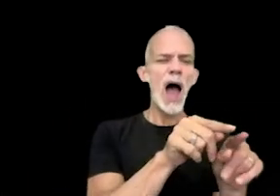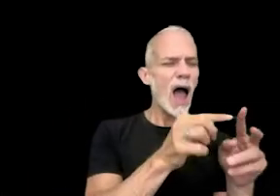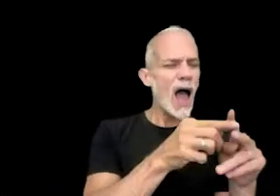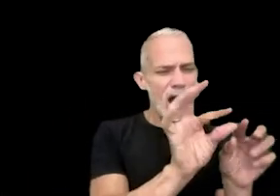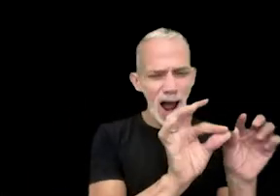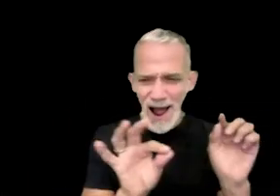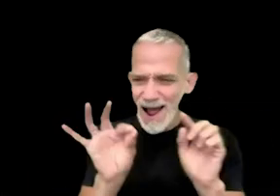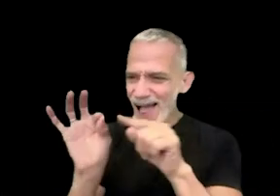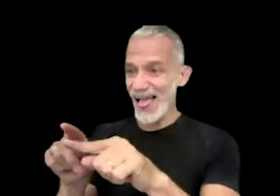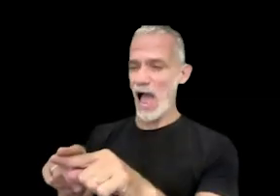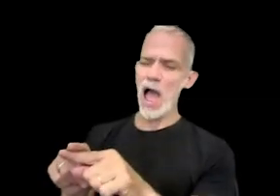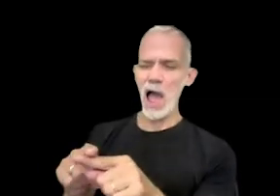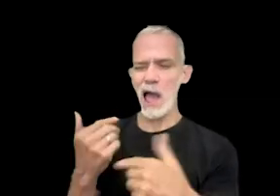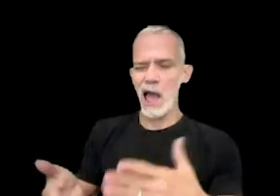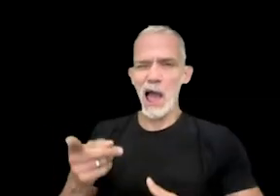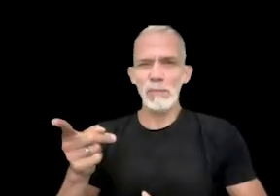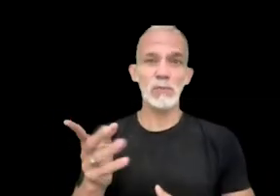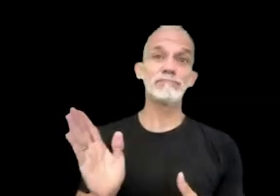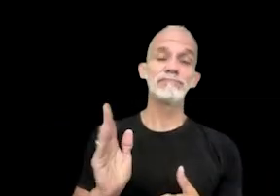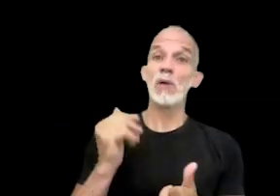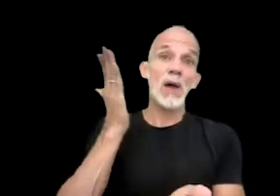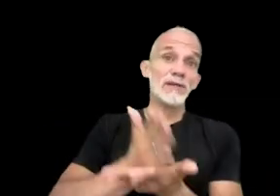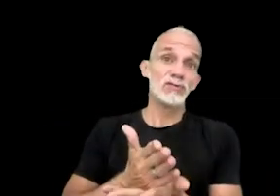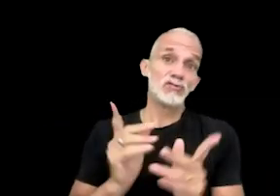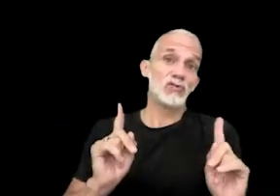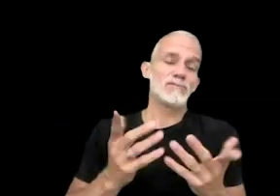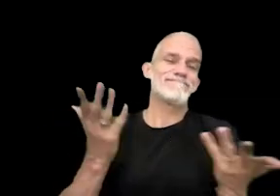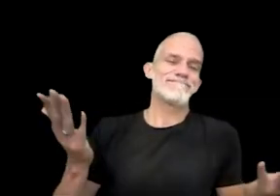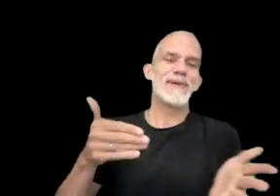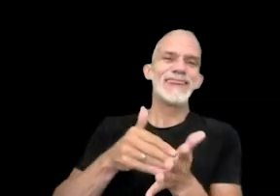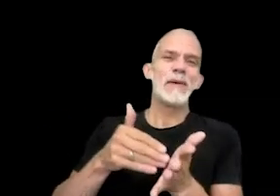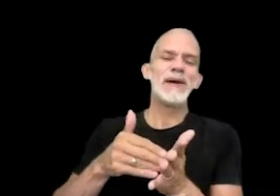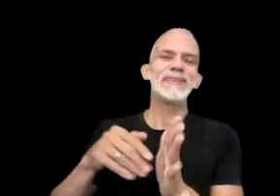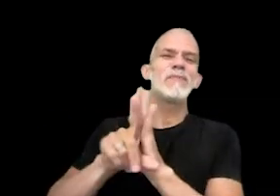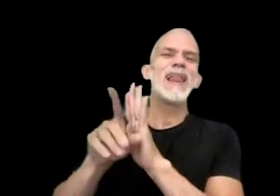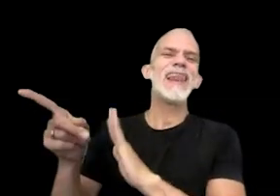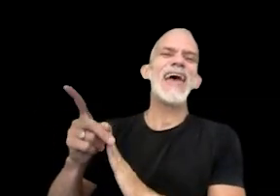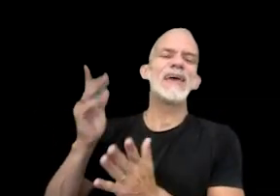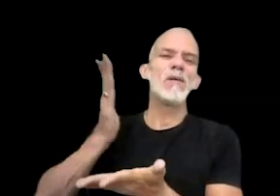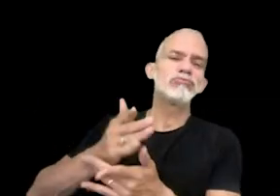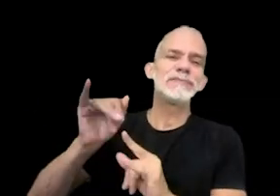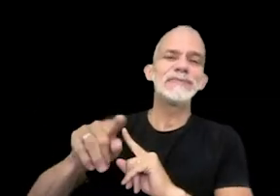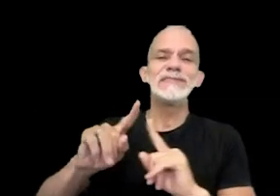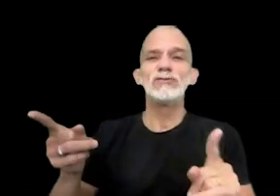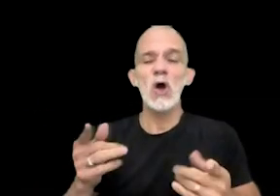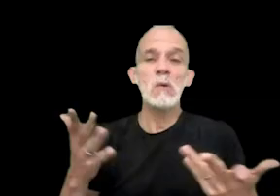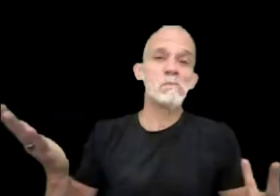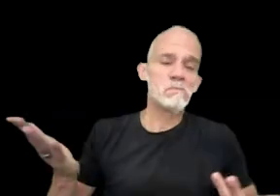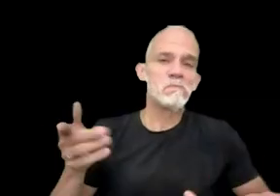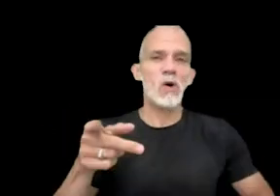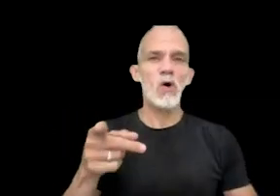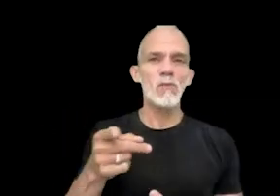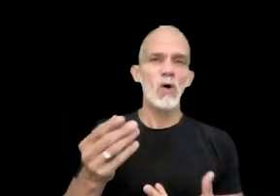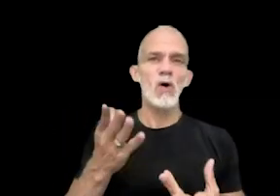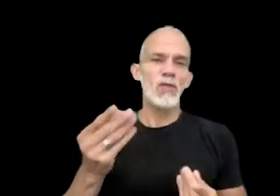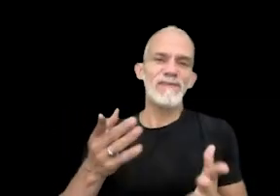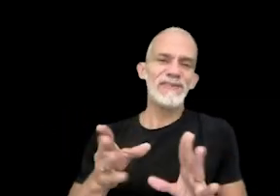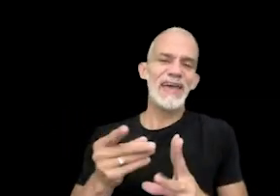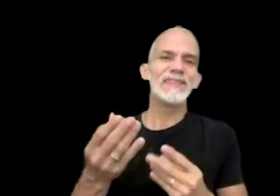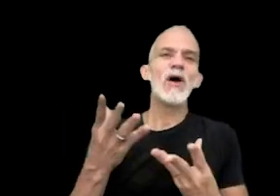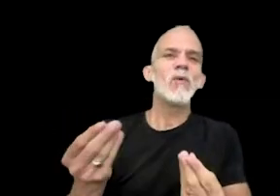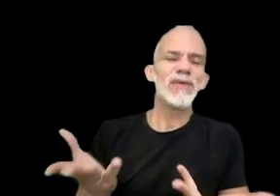el abuso del derecho puede o no tener su sanción. Eso ya dependerá de la norma. La norma podrá elegir defenderse de manera directa o de manera